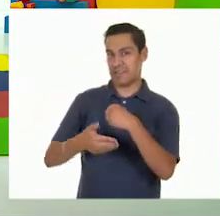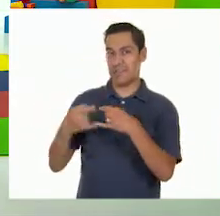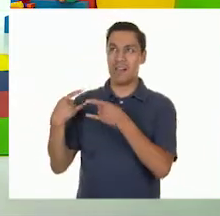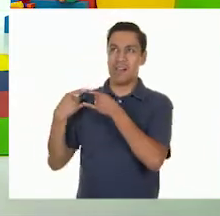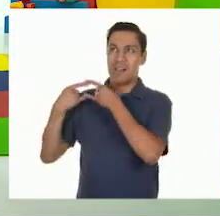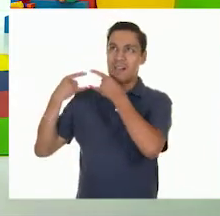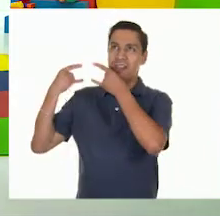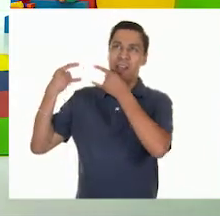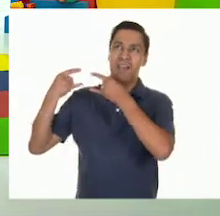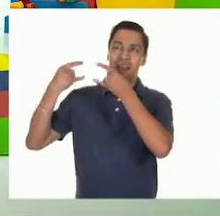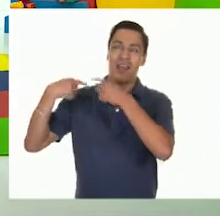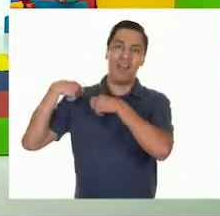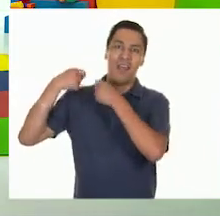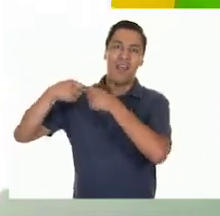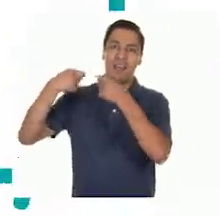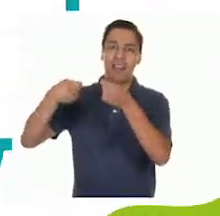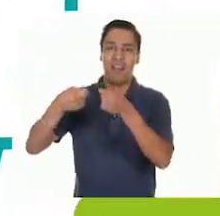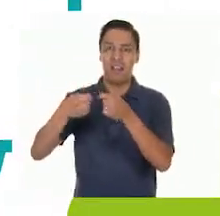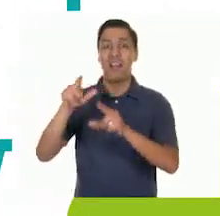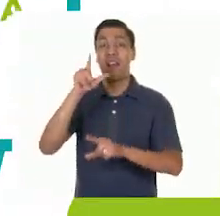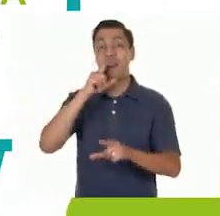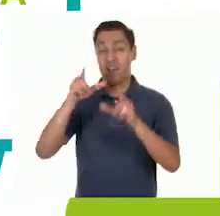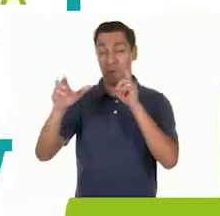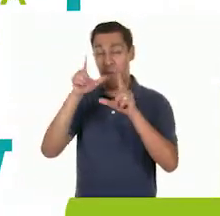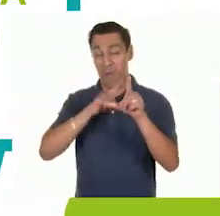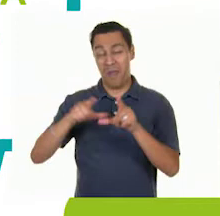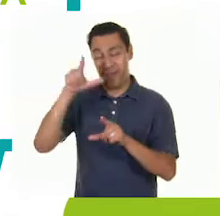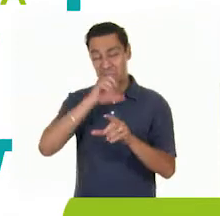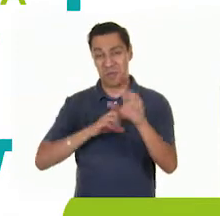tradiciones de lenguaje y comunicaciones